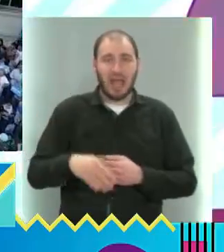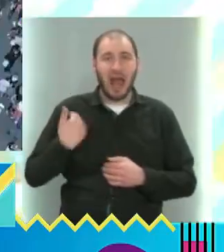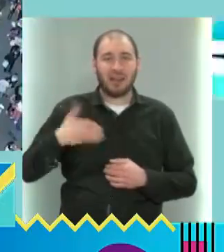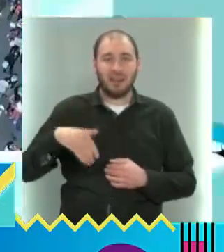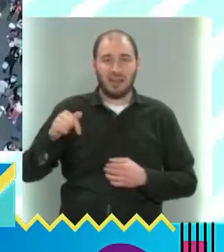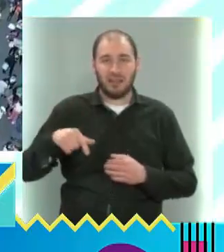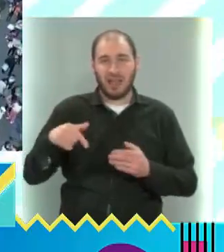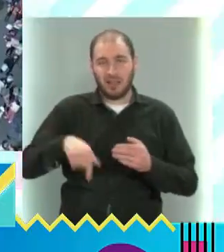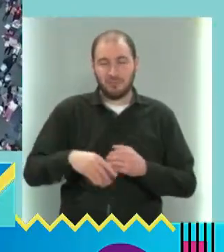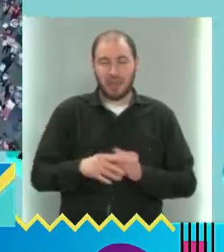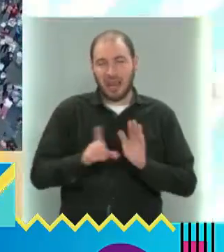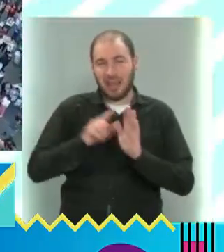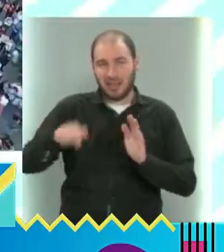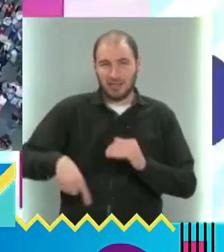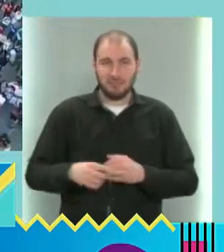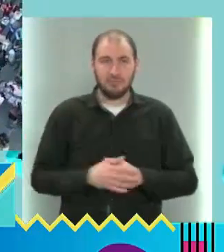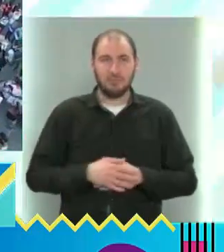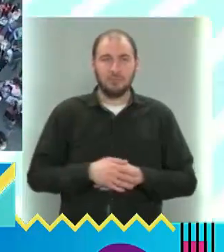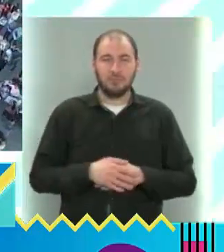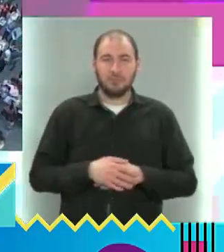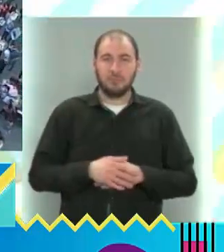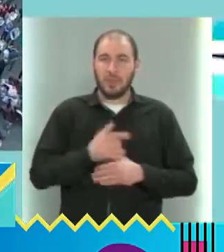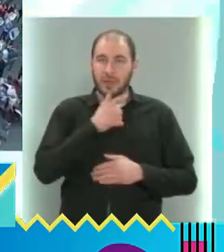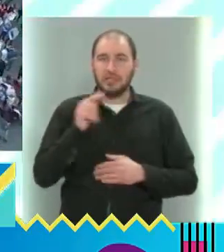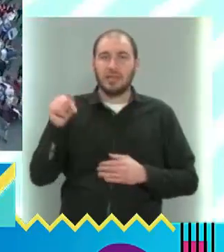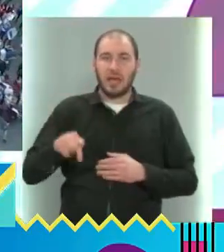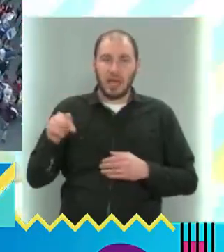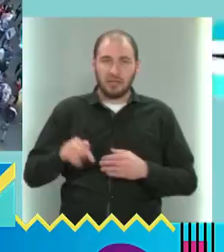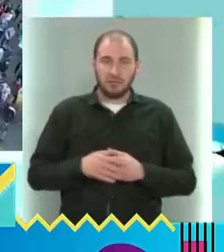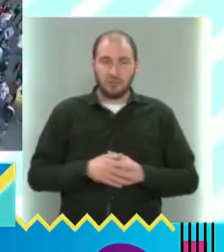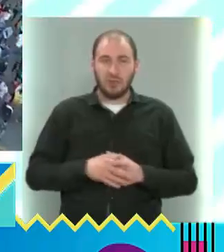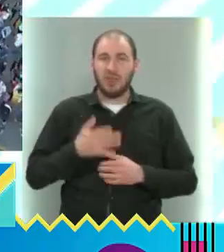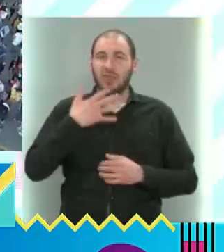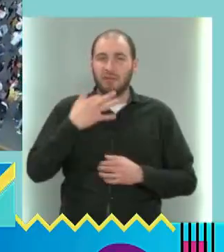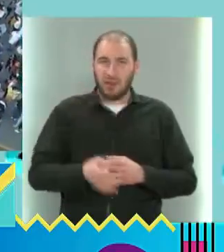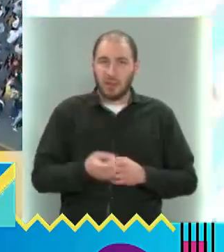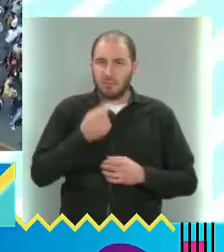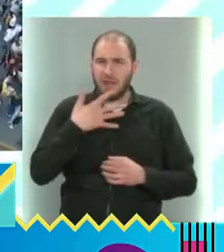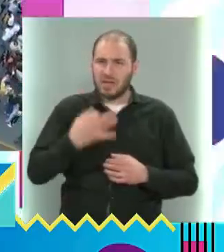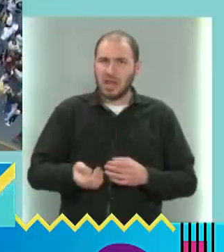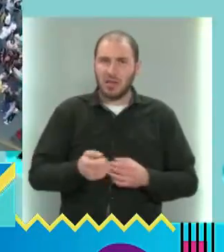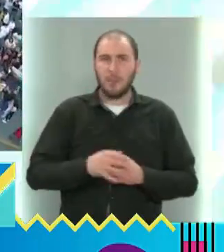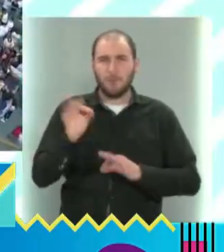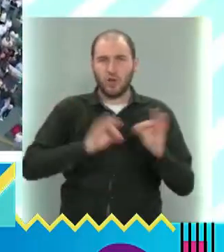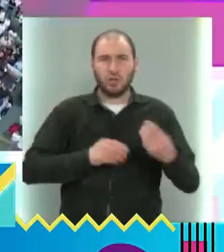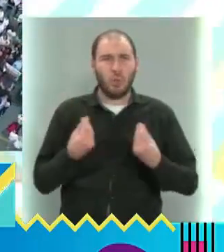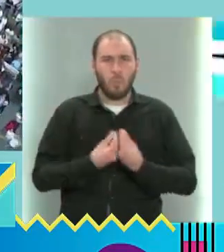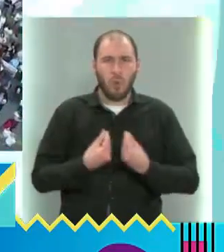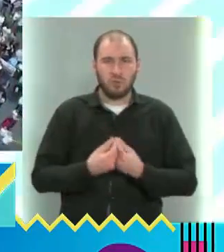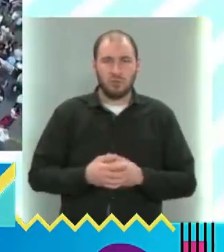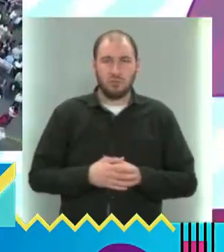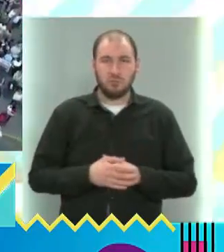nuestra legislación. Y entonces yo creo que eso podría realmente, si se toma seriamente, hay varios proyectos,